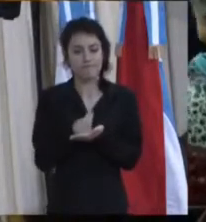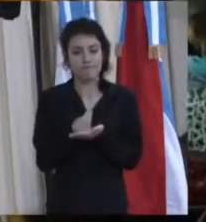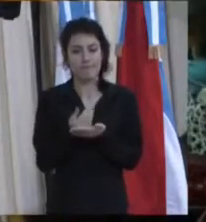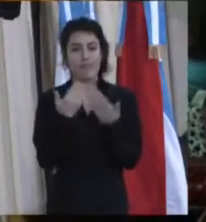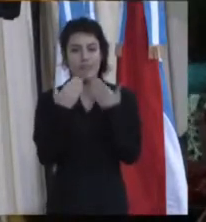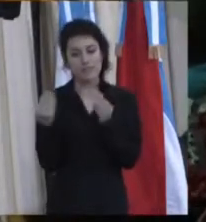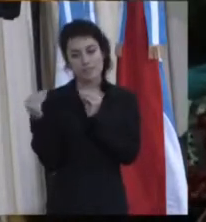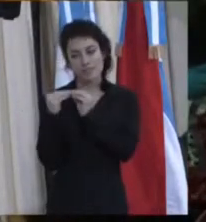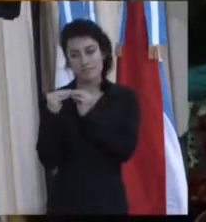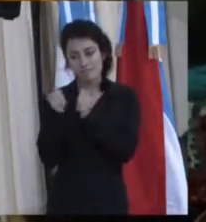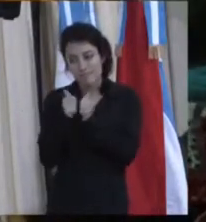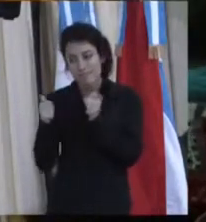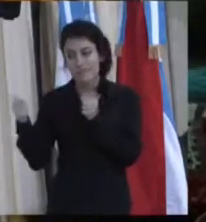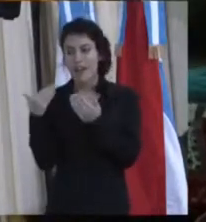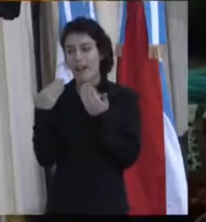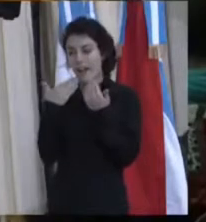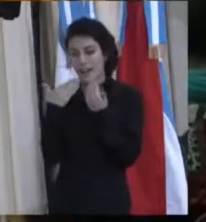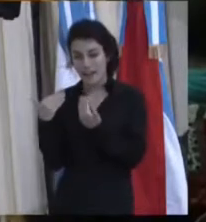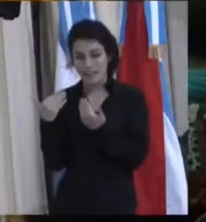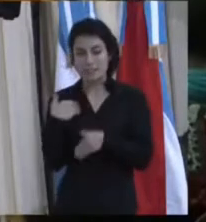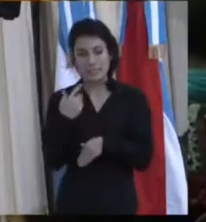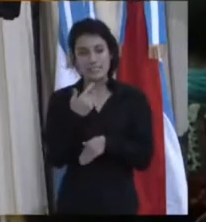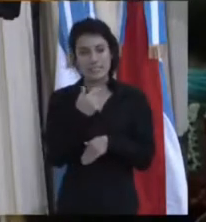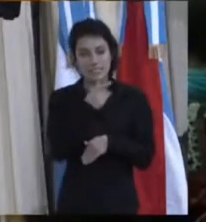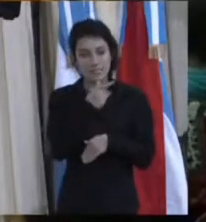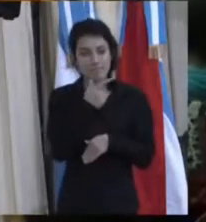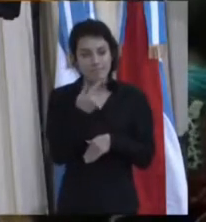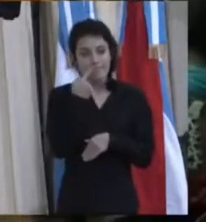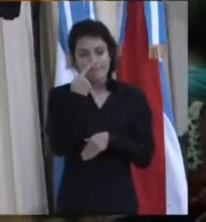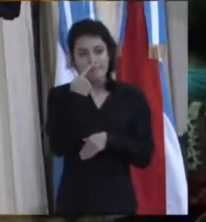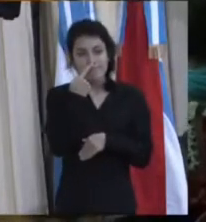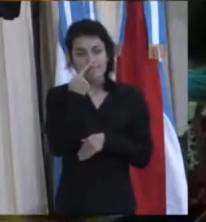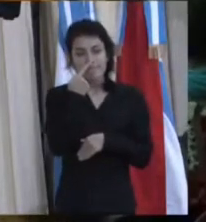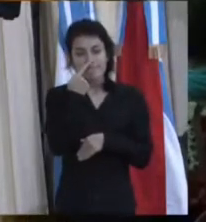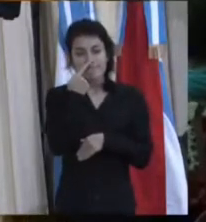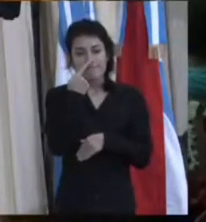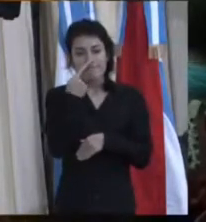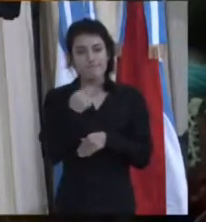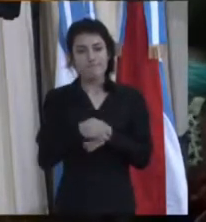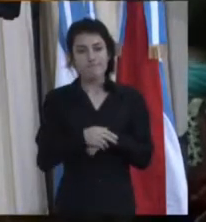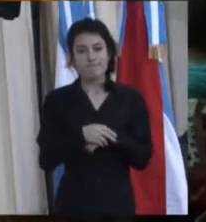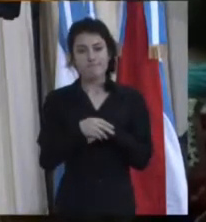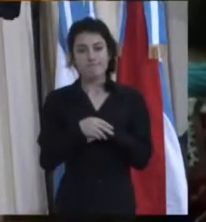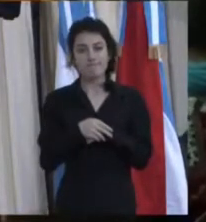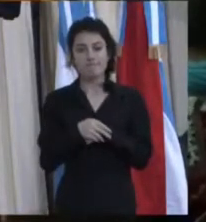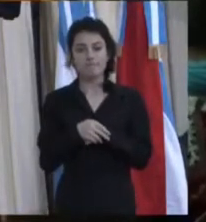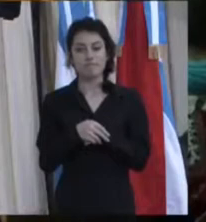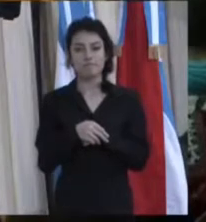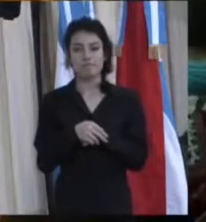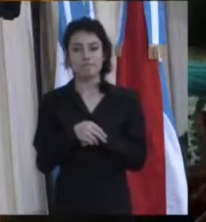compañeros también de acá de la mesa, realmente me parece muy interesante todo lo que va saliendo. Yo les quiero contar